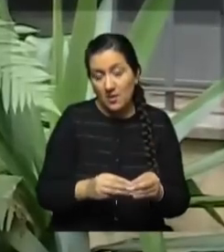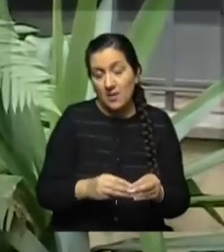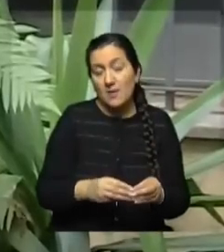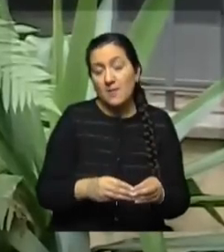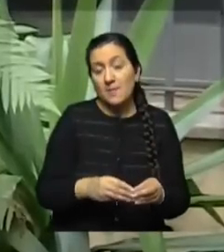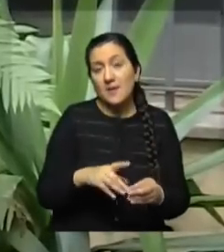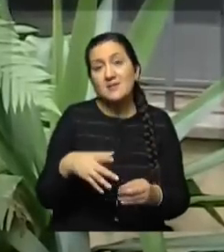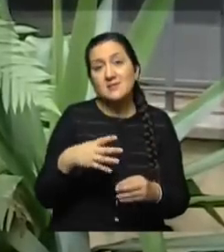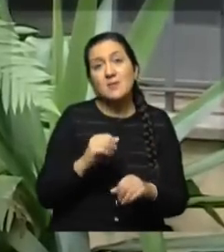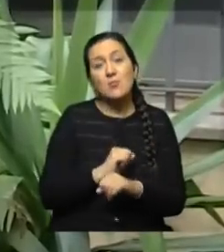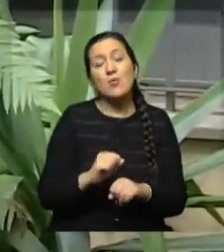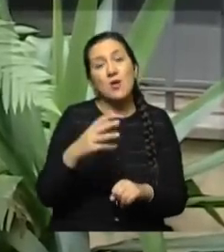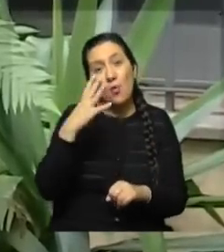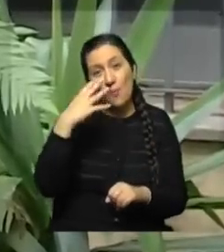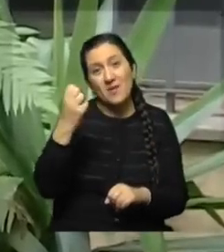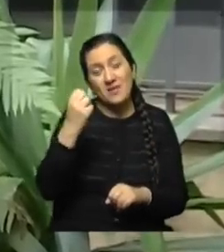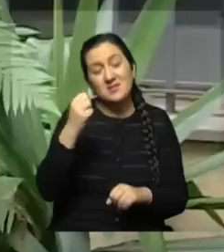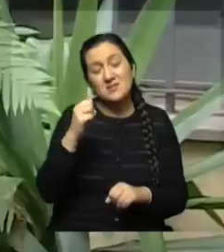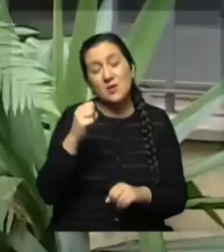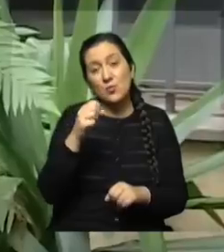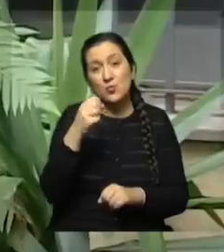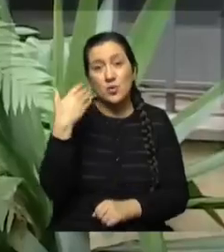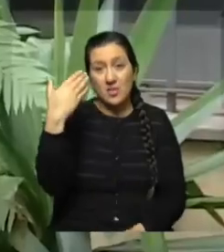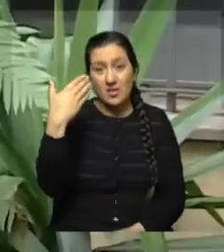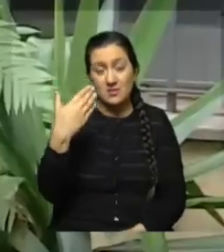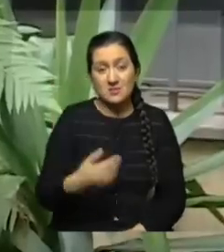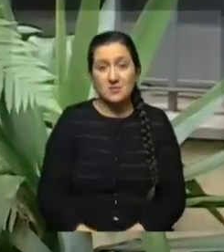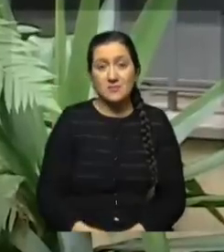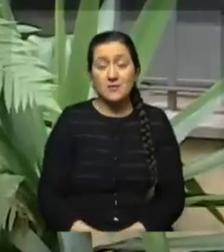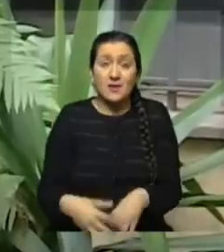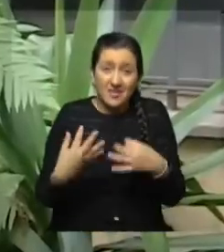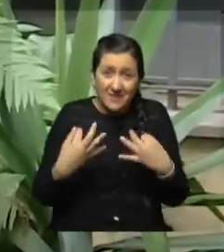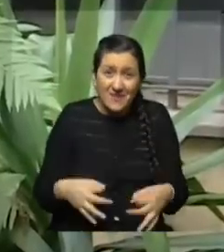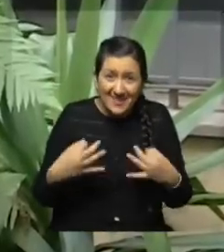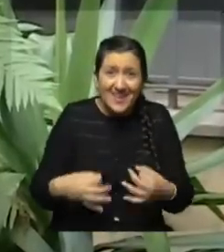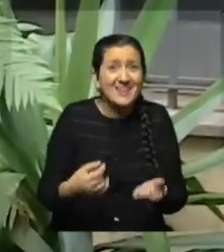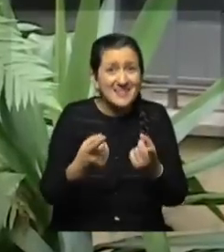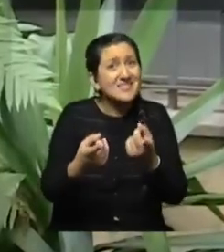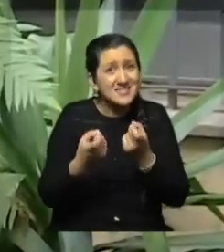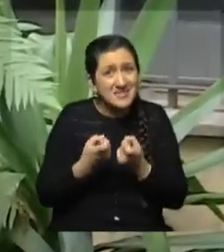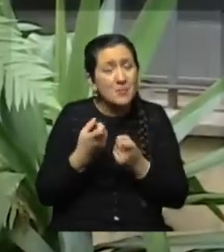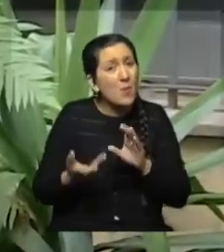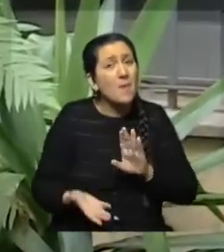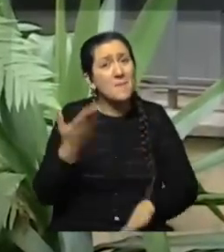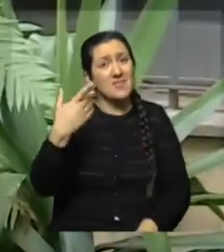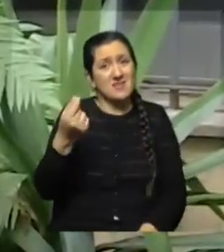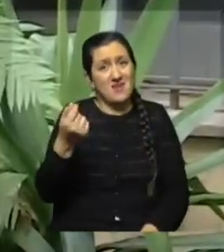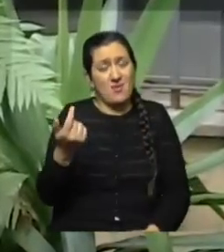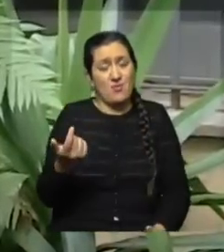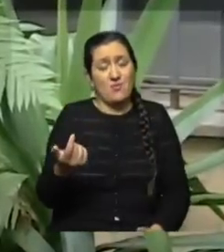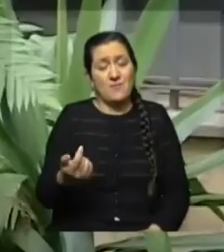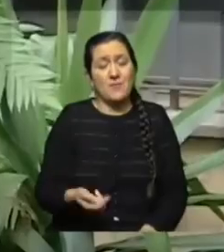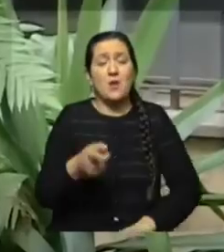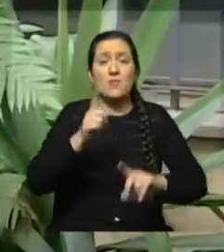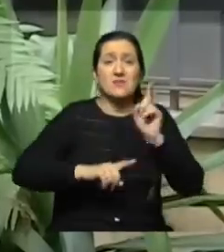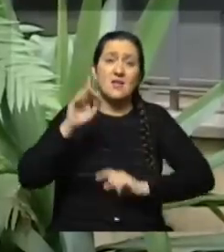comprender desde las autoridades correspondientes que Efectivamente es necesario dotar de mayores recursos a